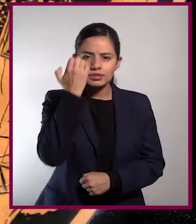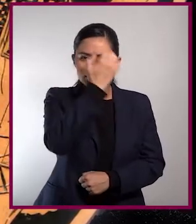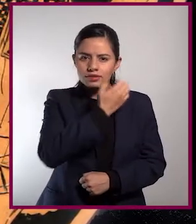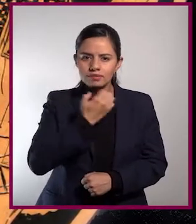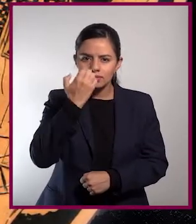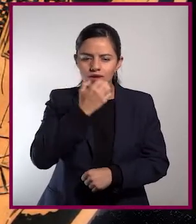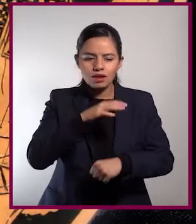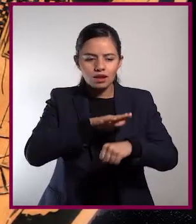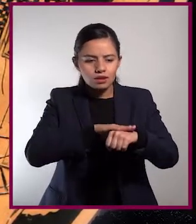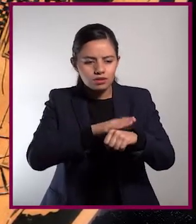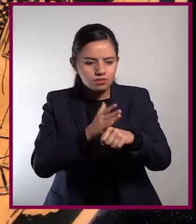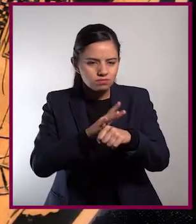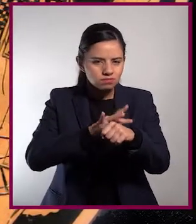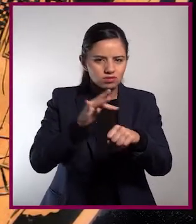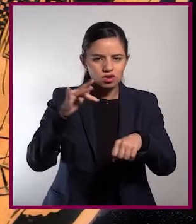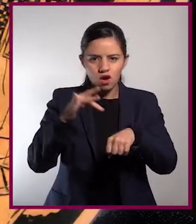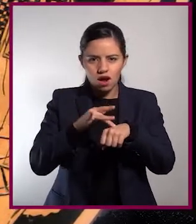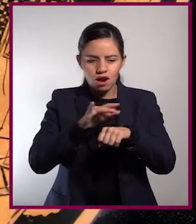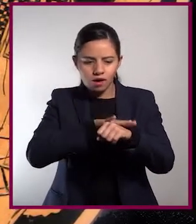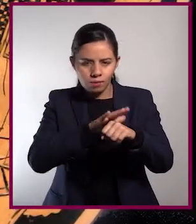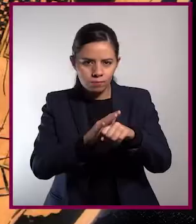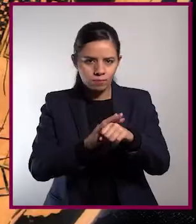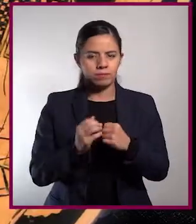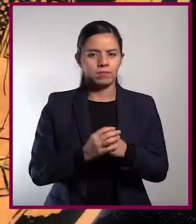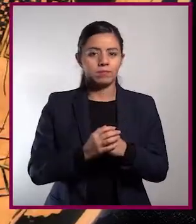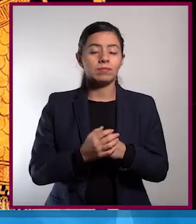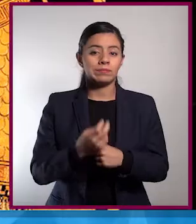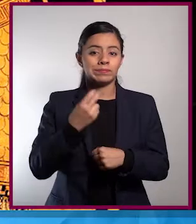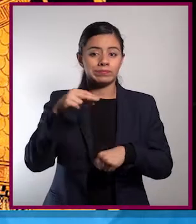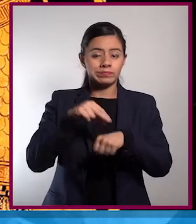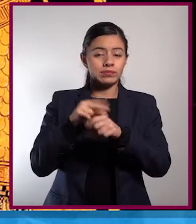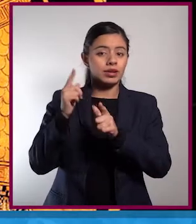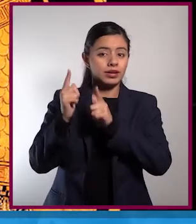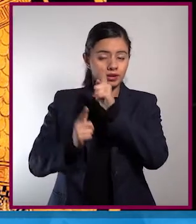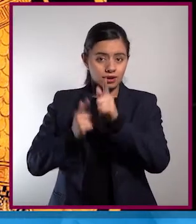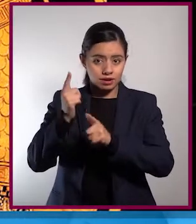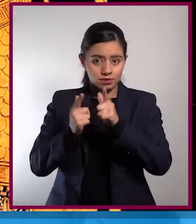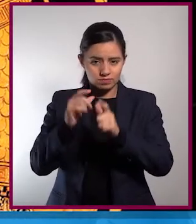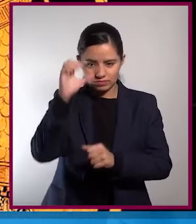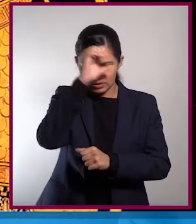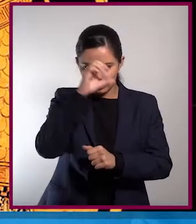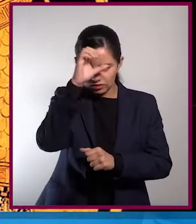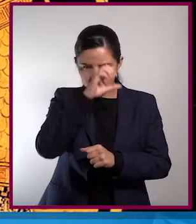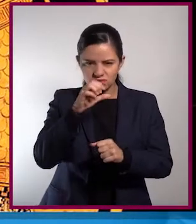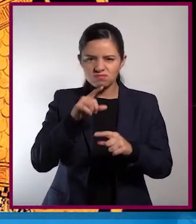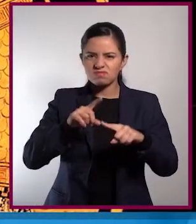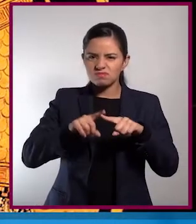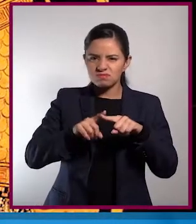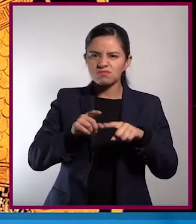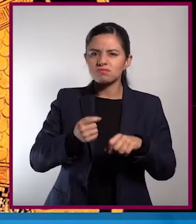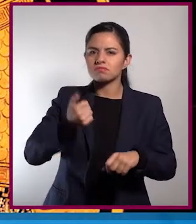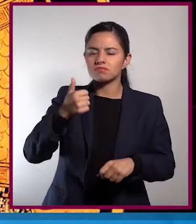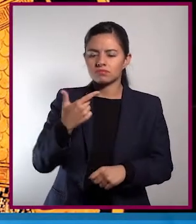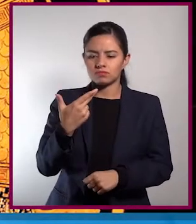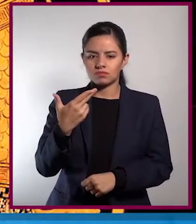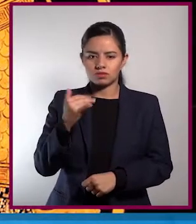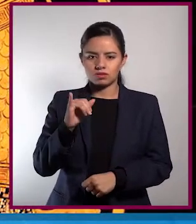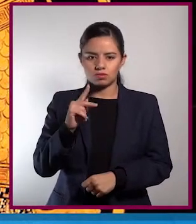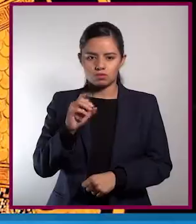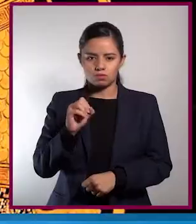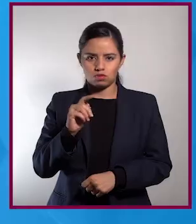la exploración al tacto. El desarrollo científico de la medicina griega se le atribuye a Hipócrates de